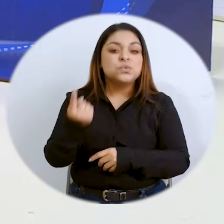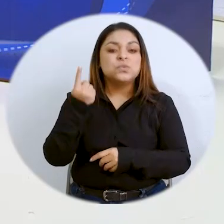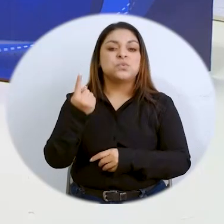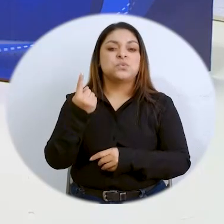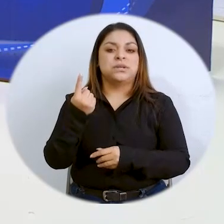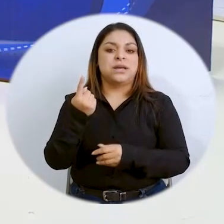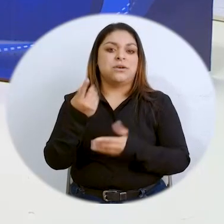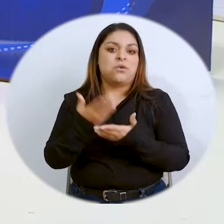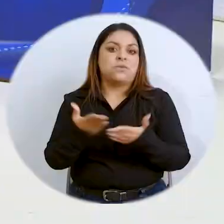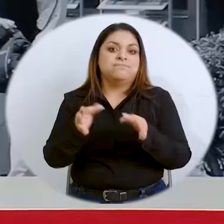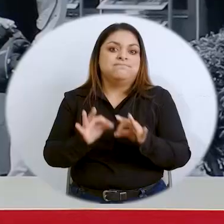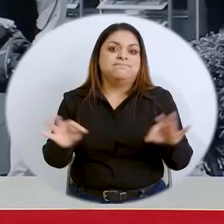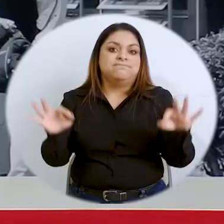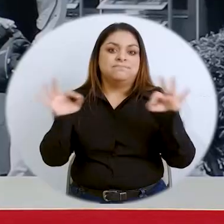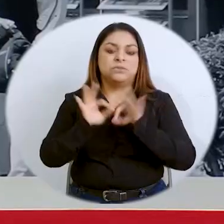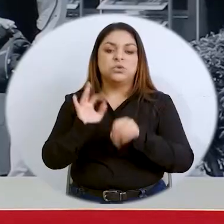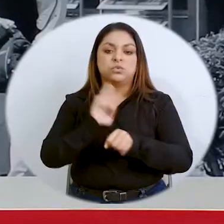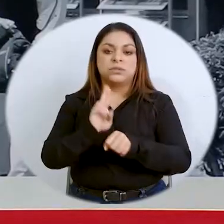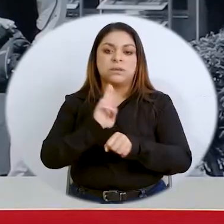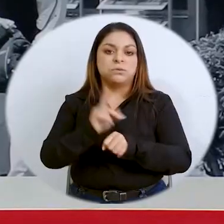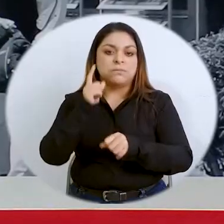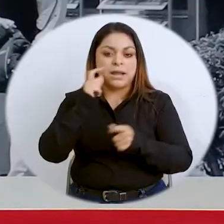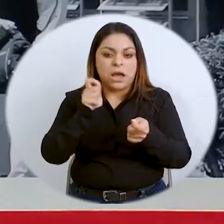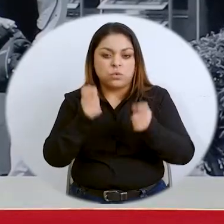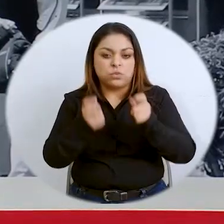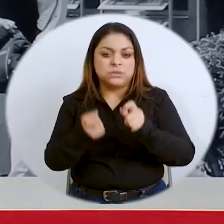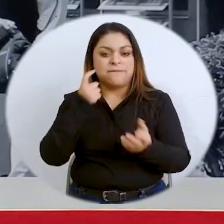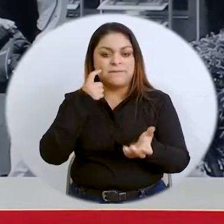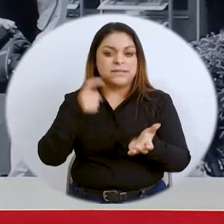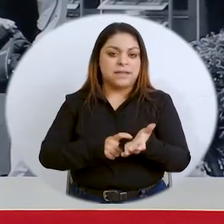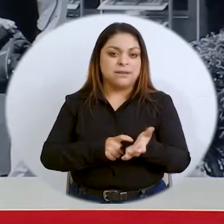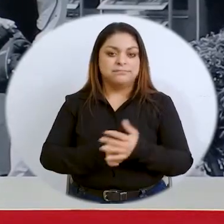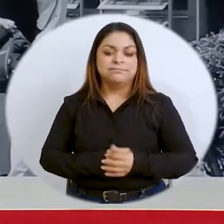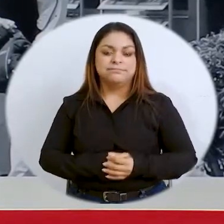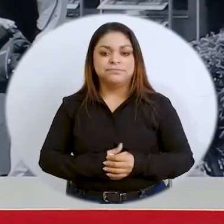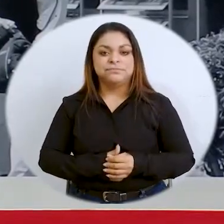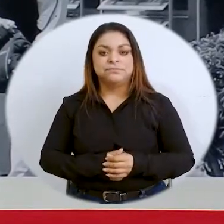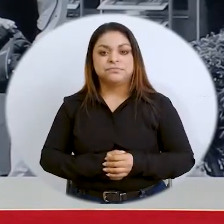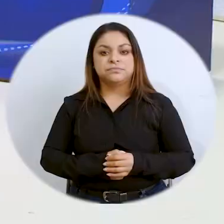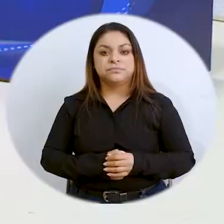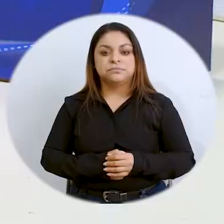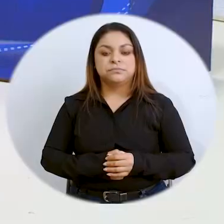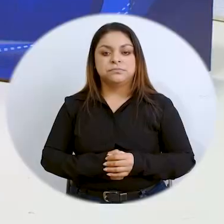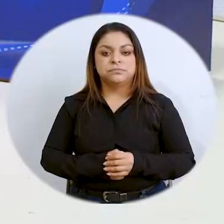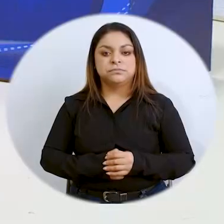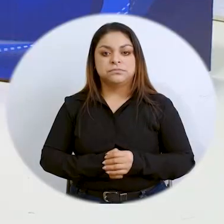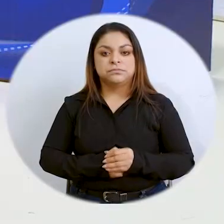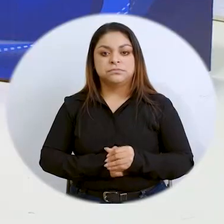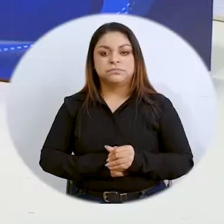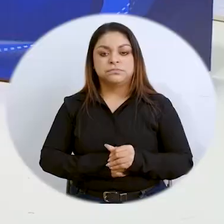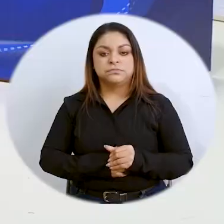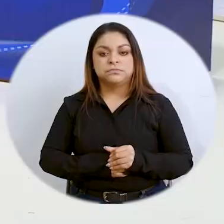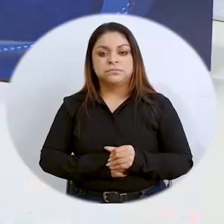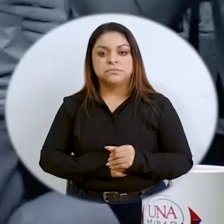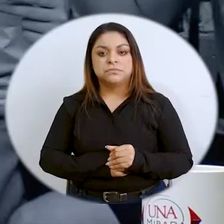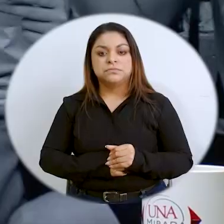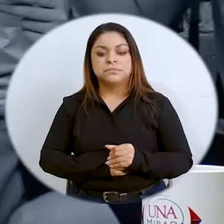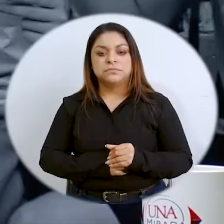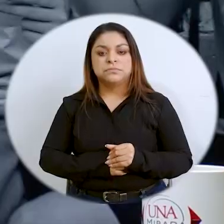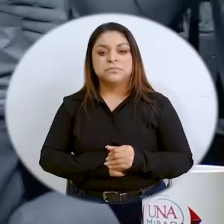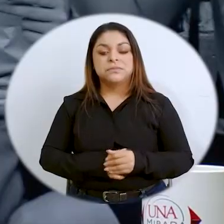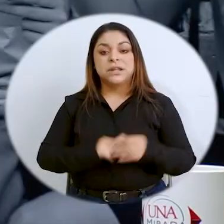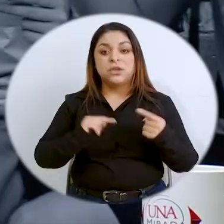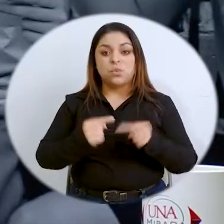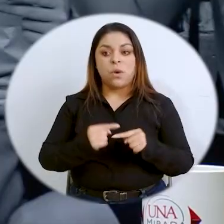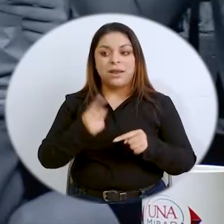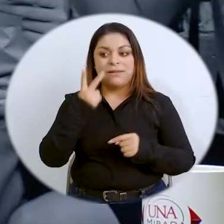uno de las monedas de cambio que hemos usado para el ajuste fiscal de los últimos años. Sí, duele ver que,